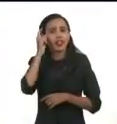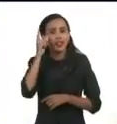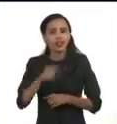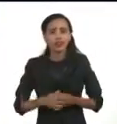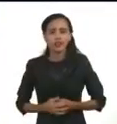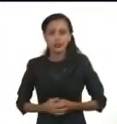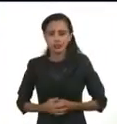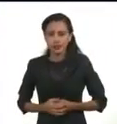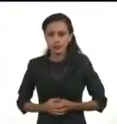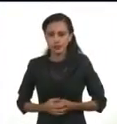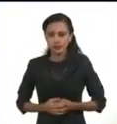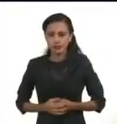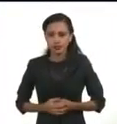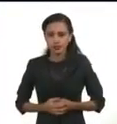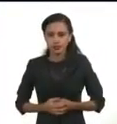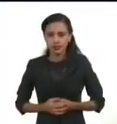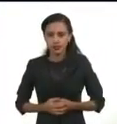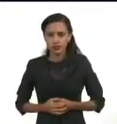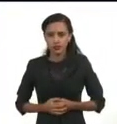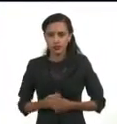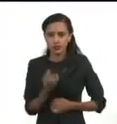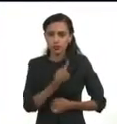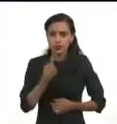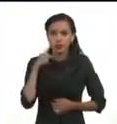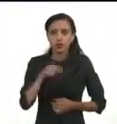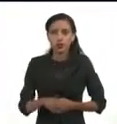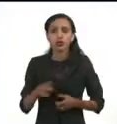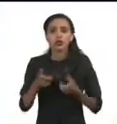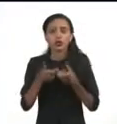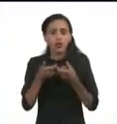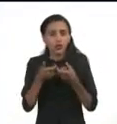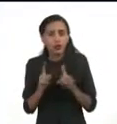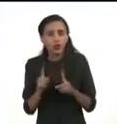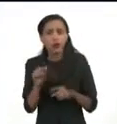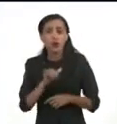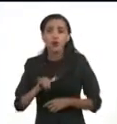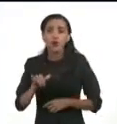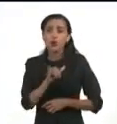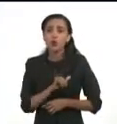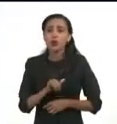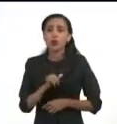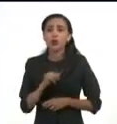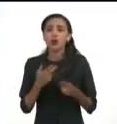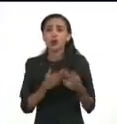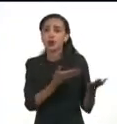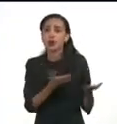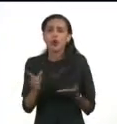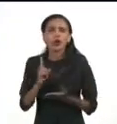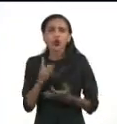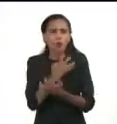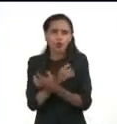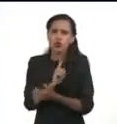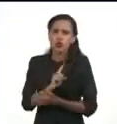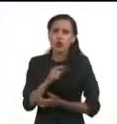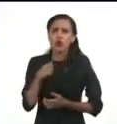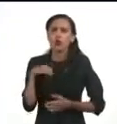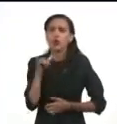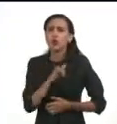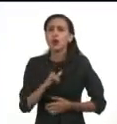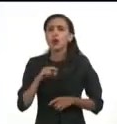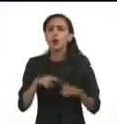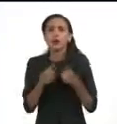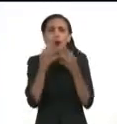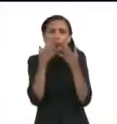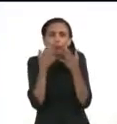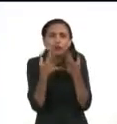acá para reunirnos y rendir un homenaje, no por sus restos, sino por la esencia de él. O sea,